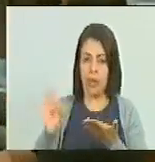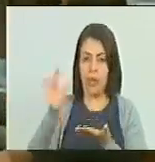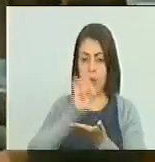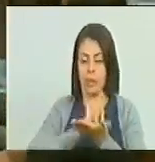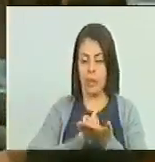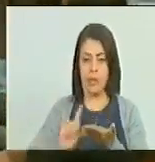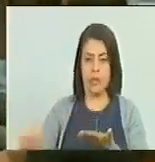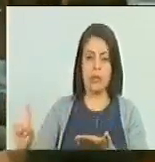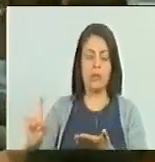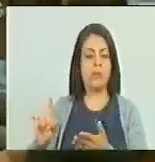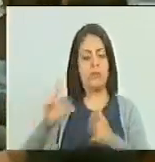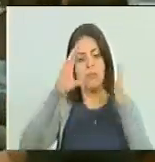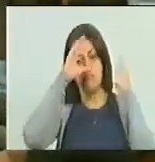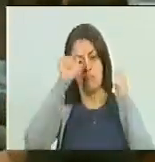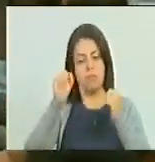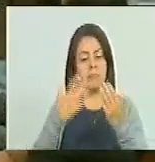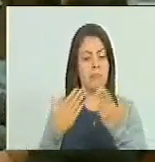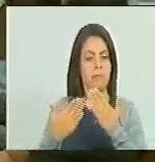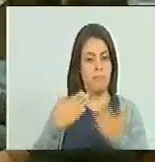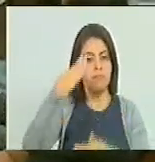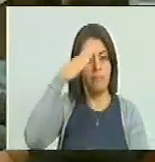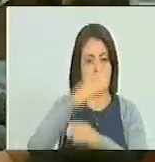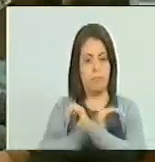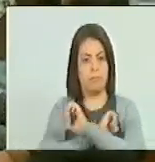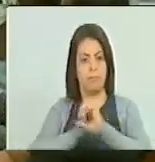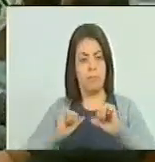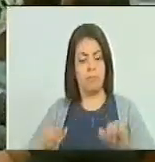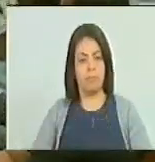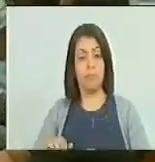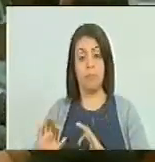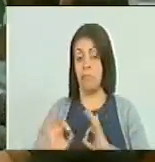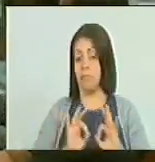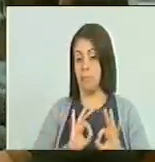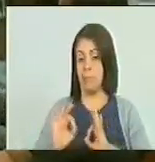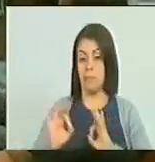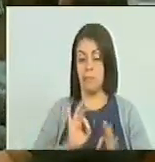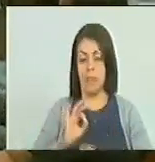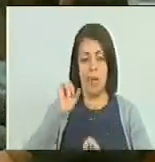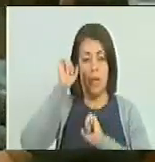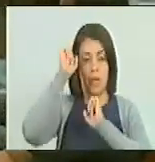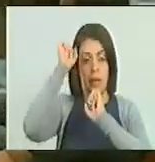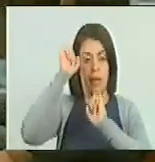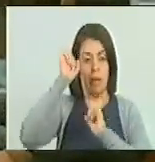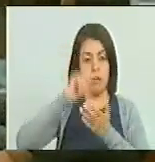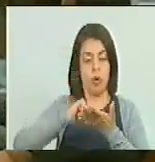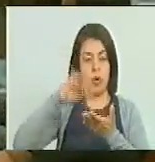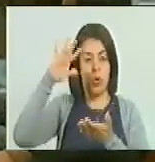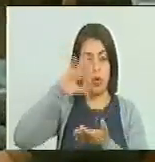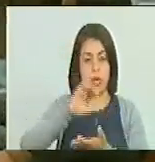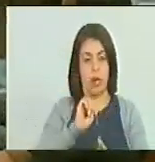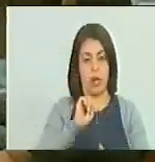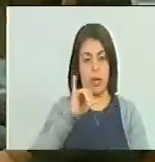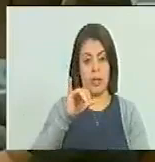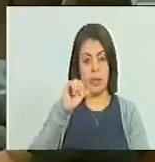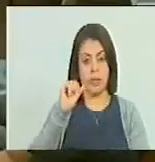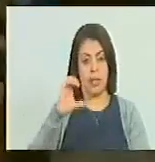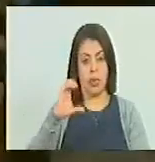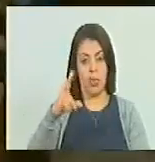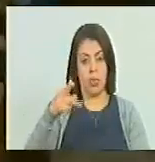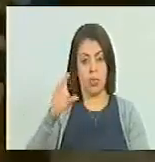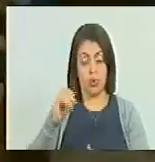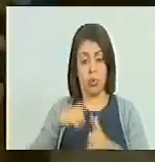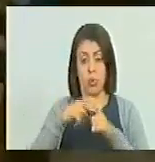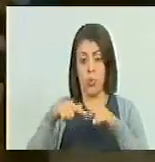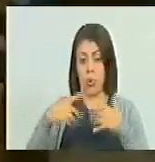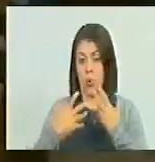leal, diplomático, militar, estratega, héroe de las glorias de Ayacucho, que además con